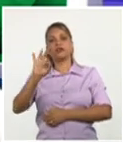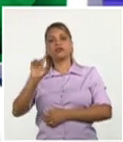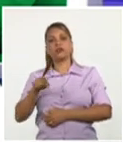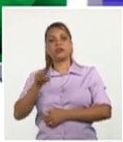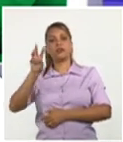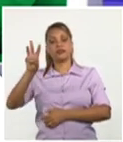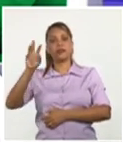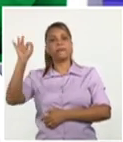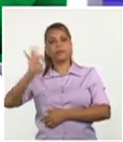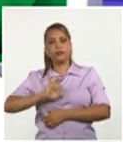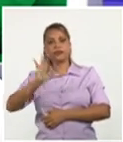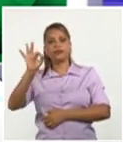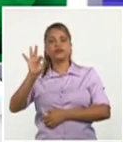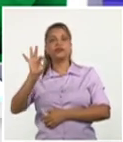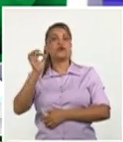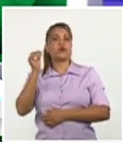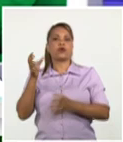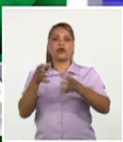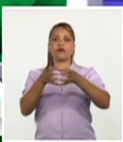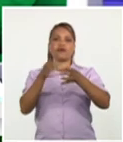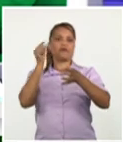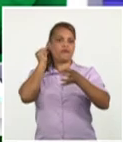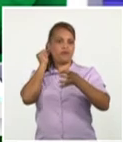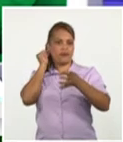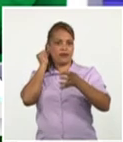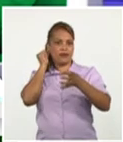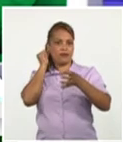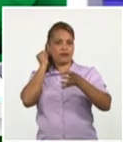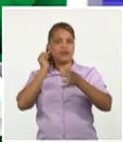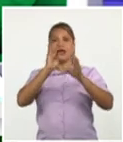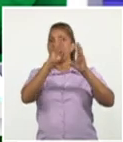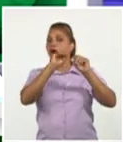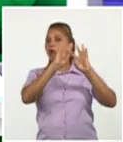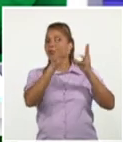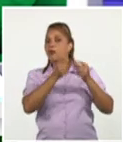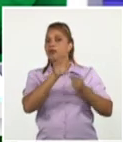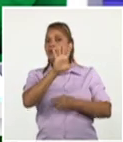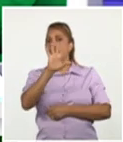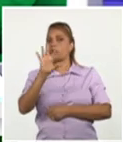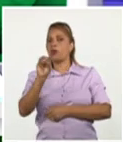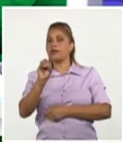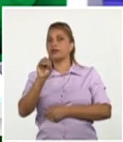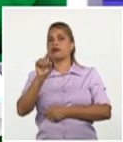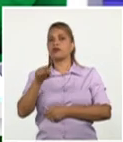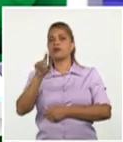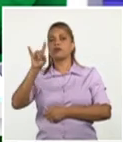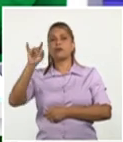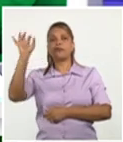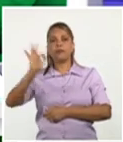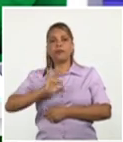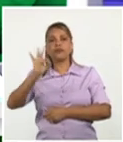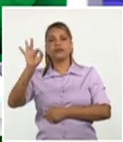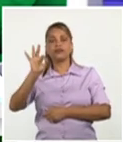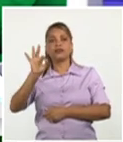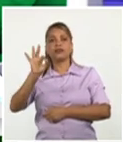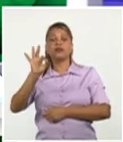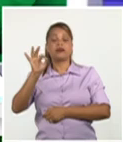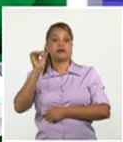48,3% del sexo femenino, en el acumulado el 50,9% del sexo